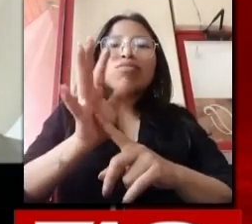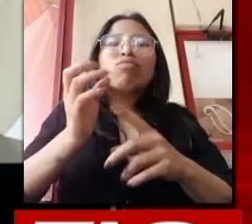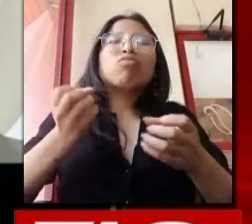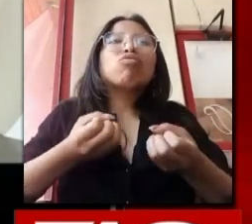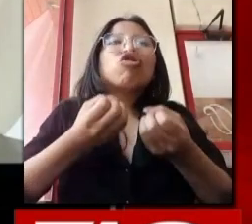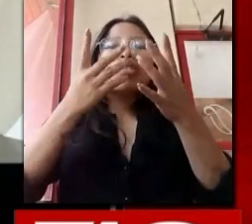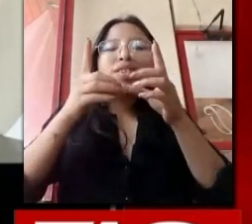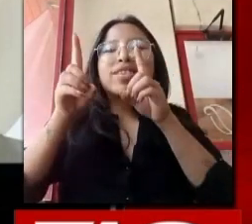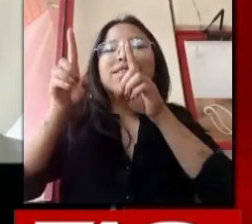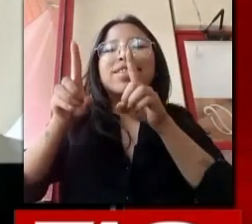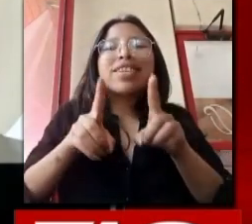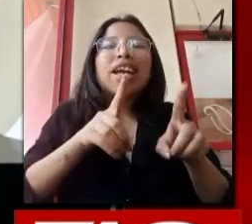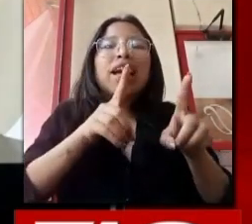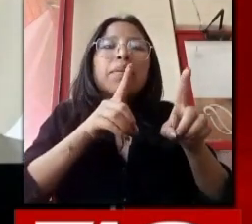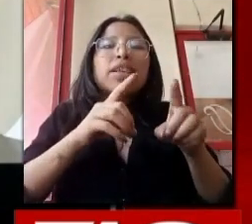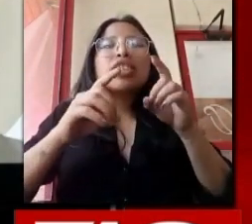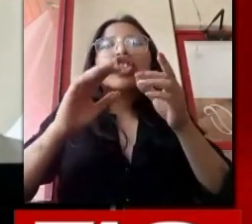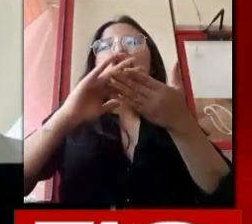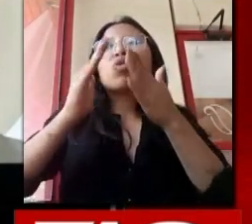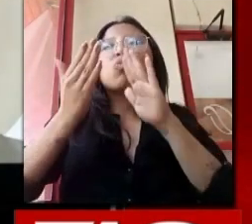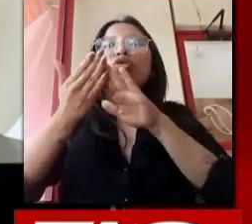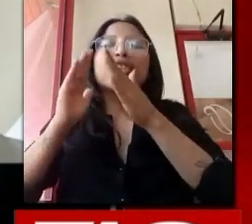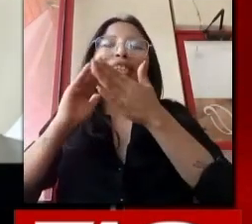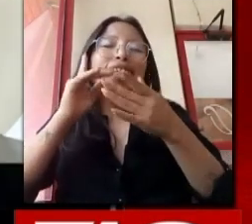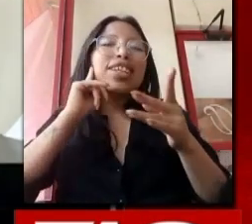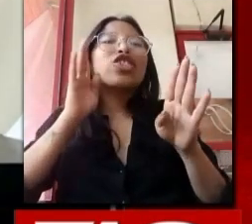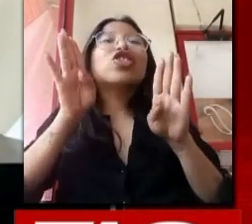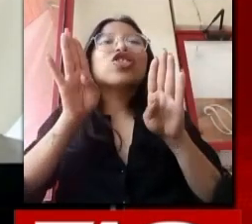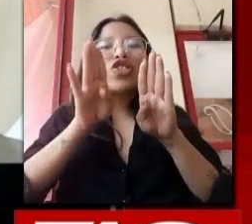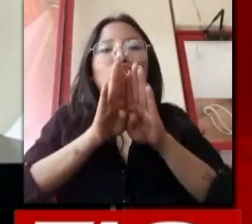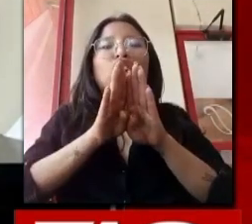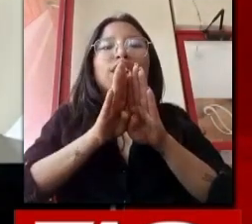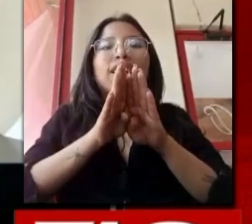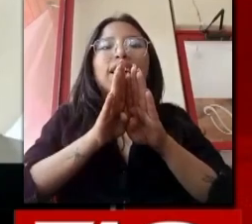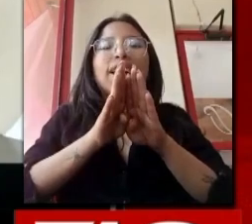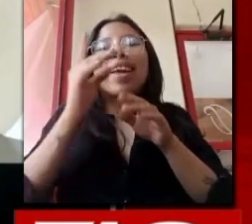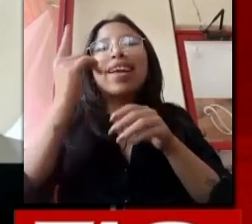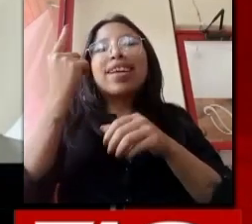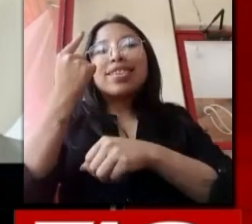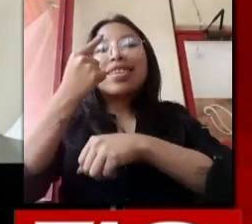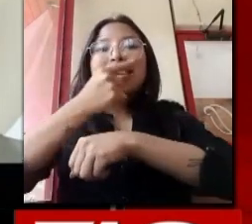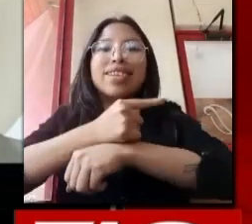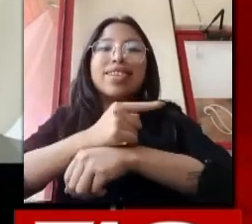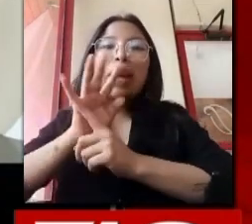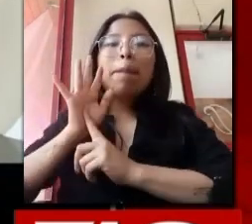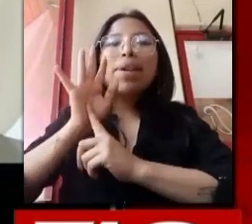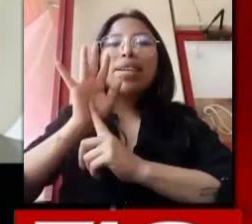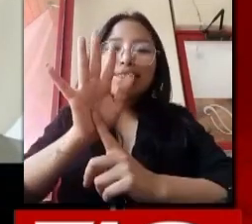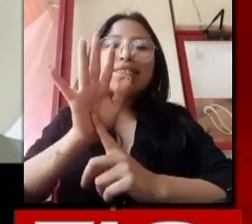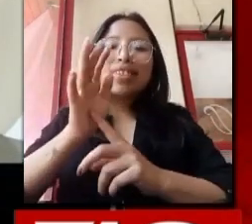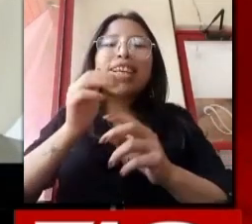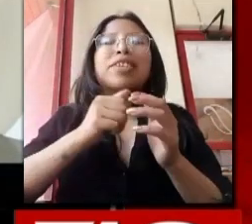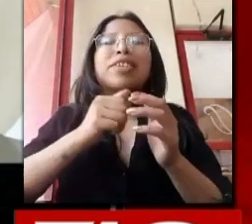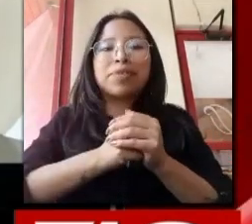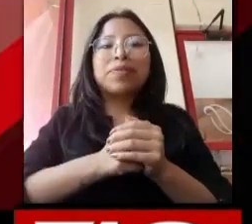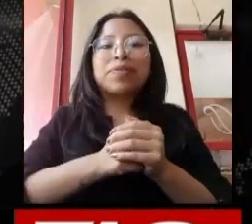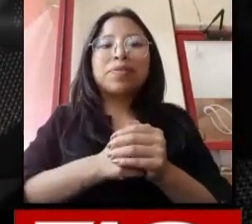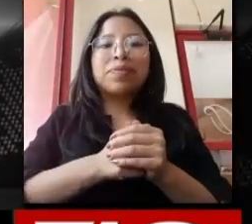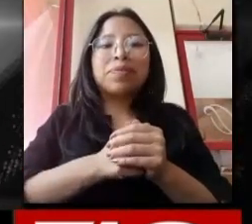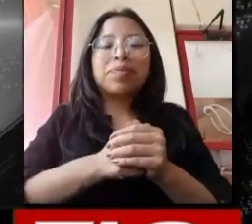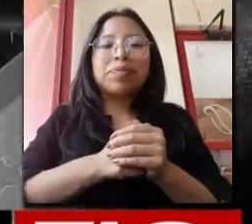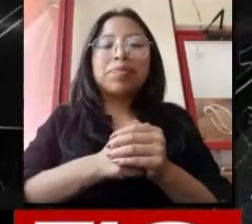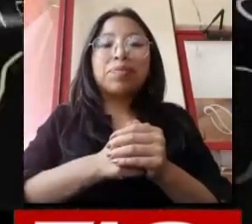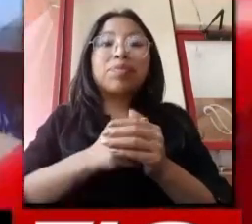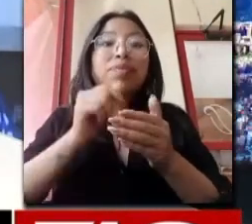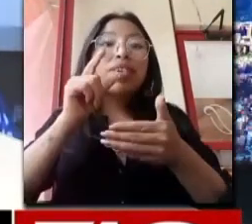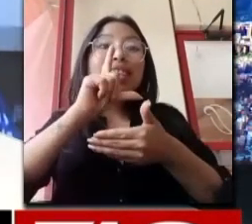comunidad sorda en este día que van a presentar en esta Expo Sordo. Licenciada Rosa, ¿cuántas escuelas